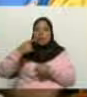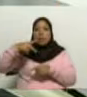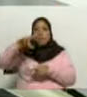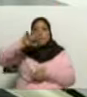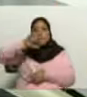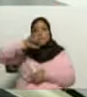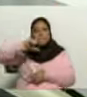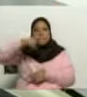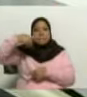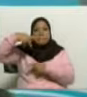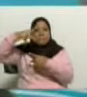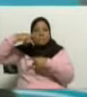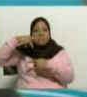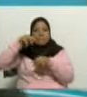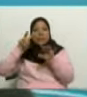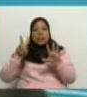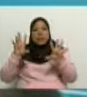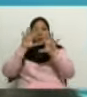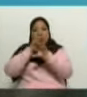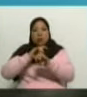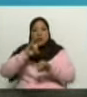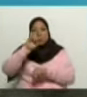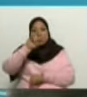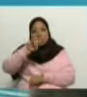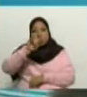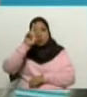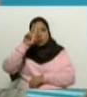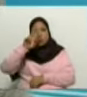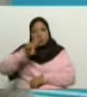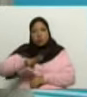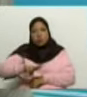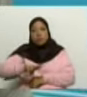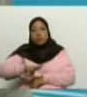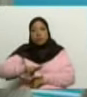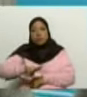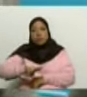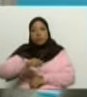cada lunes desde las 7 de la noche. Elizabeth Suárez Paut, La Noticia.